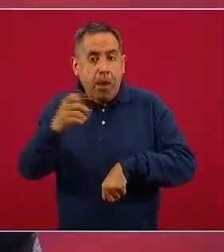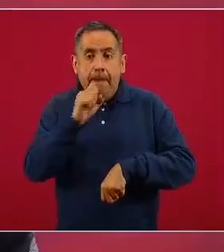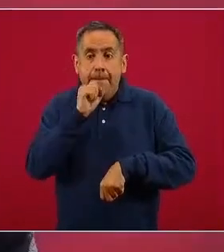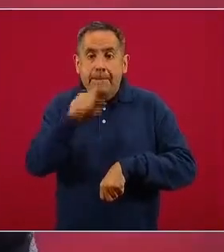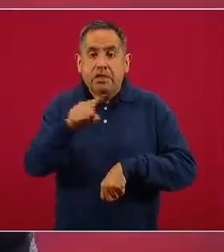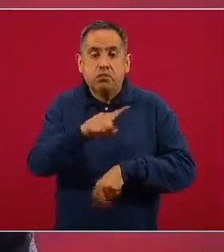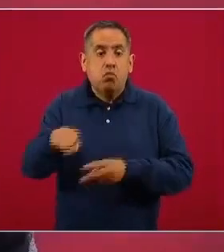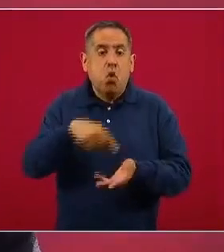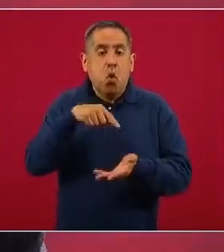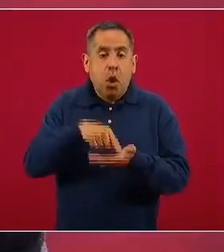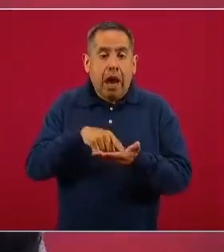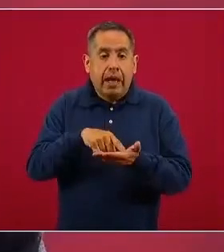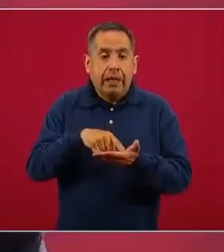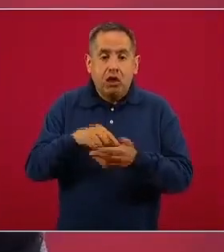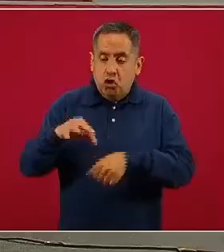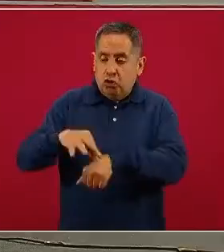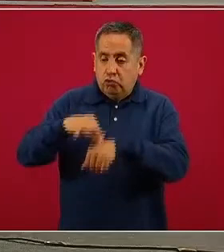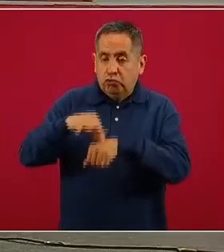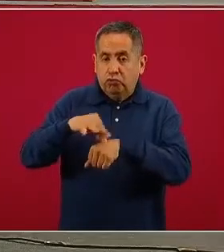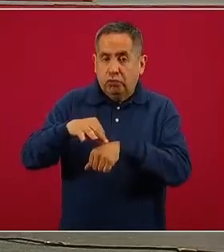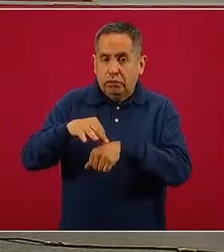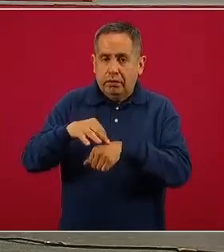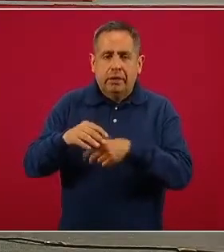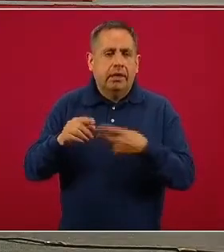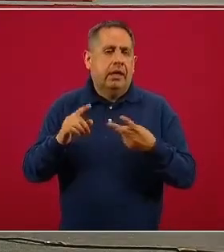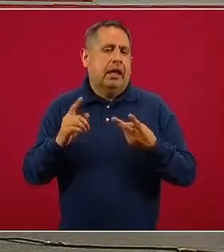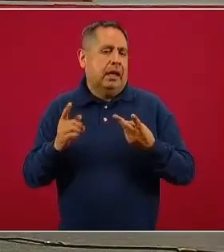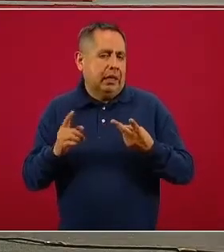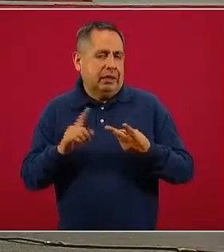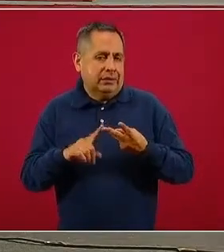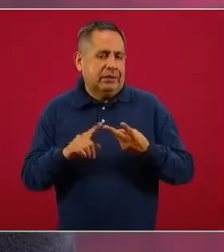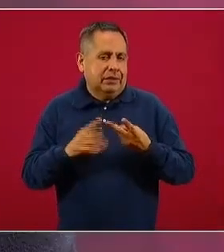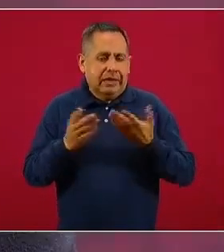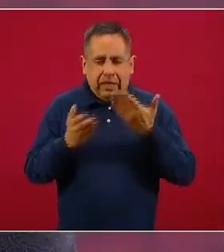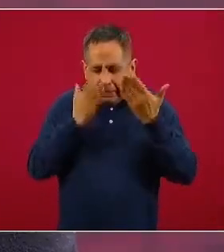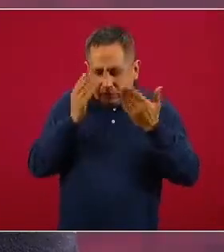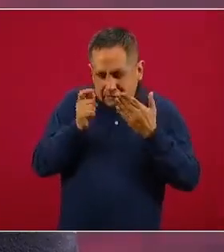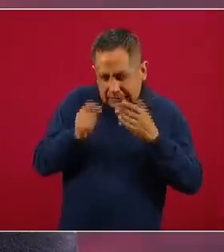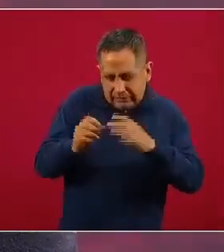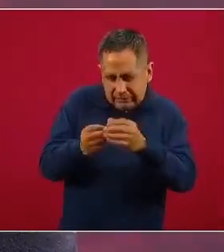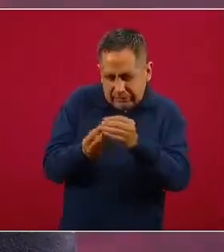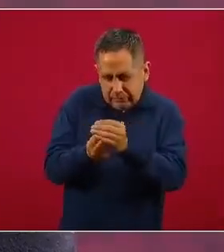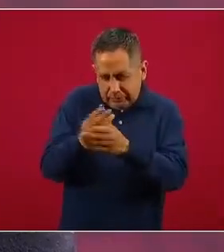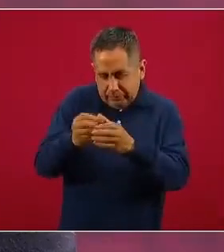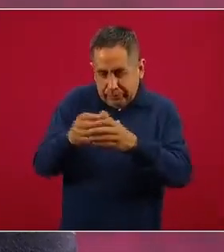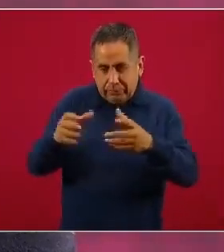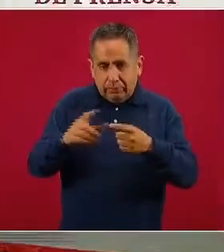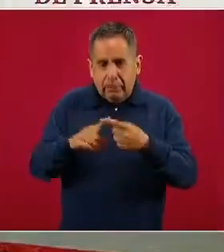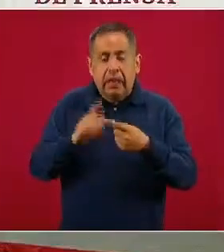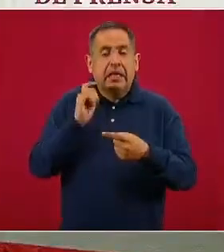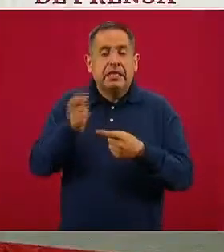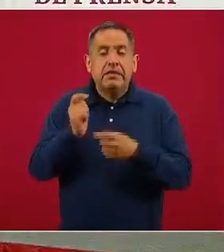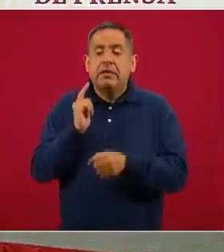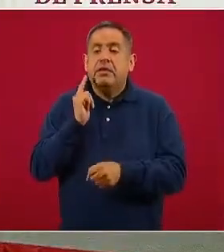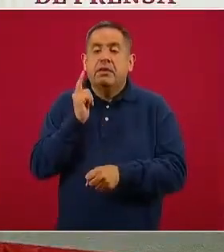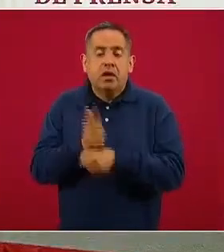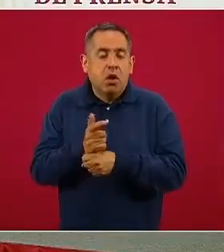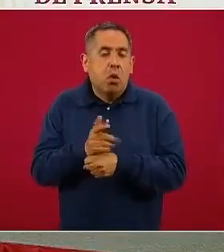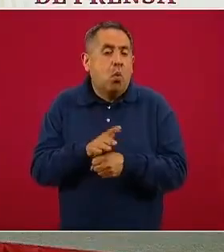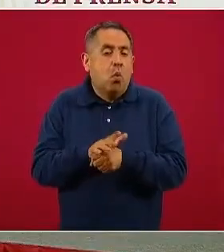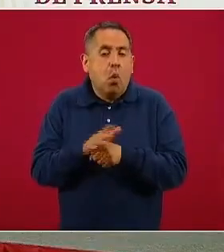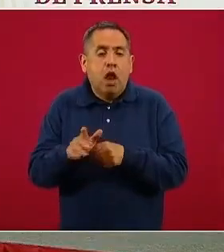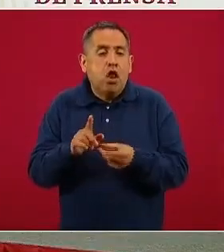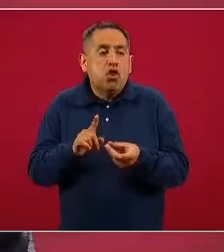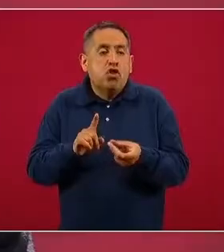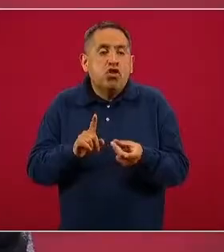y en persona. Entonces, ¿qué quiere decir? Que el estudio de brote lo que pretende es, 1, identificar cuál fue la